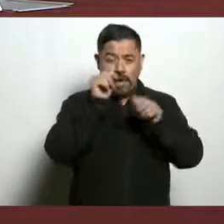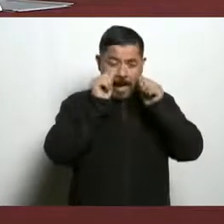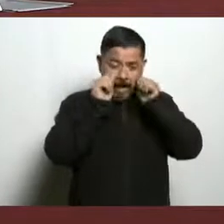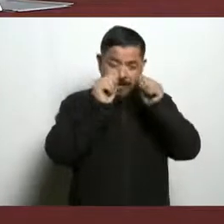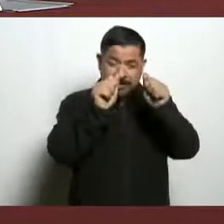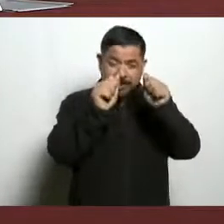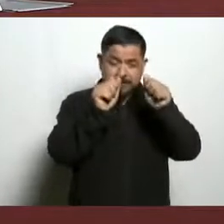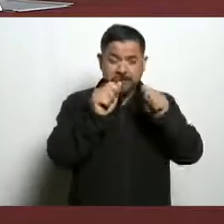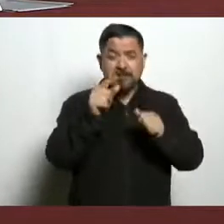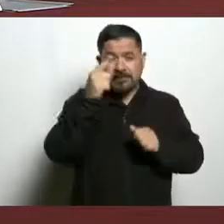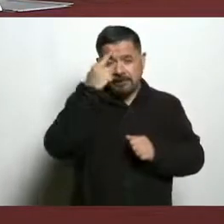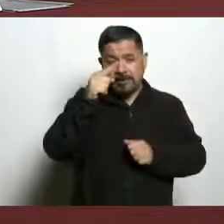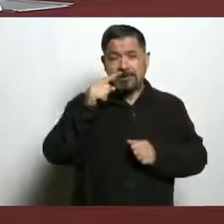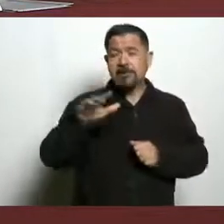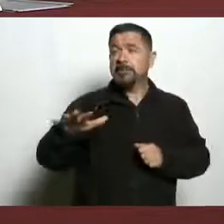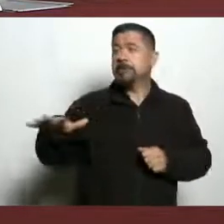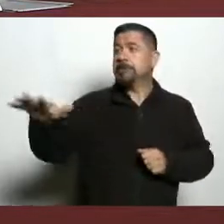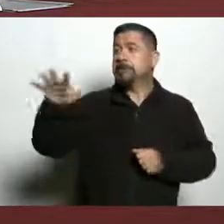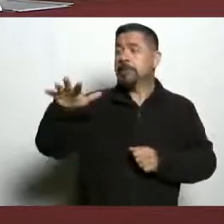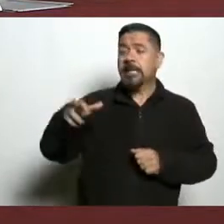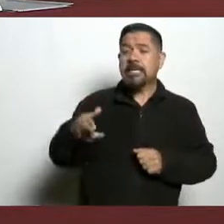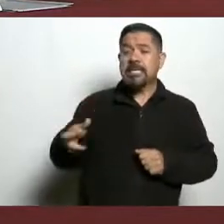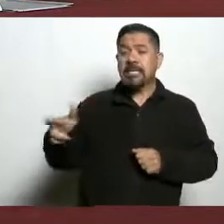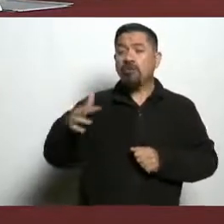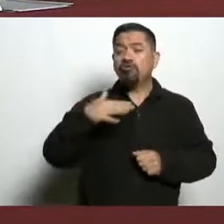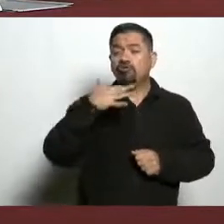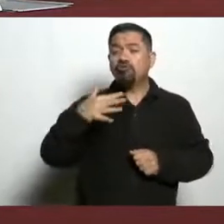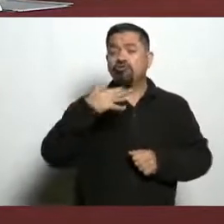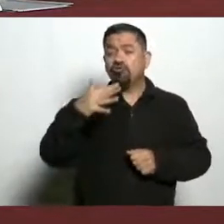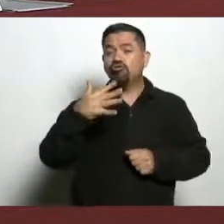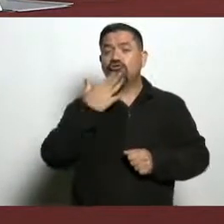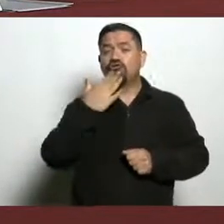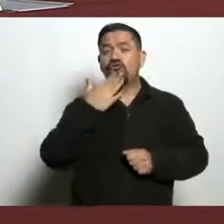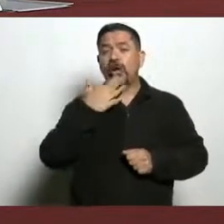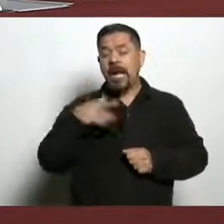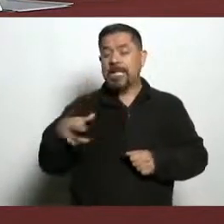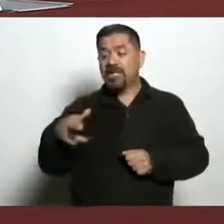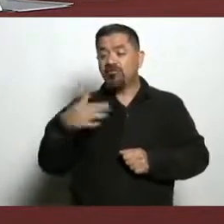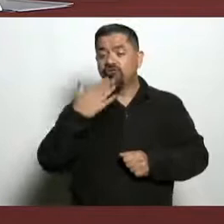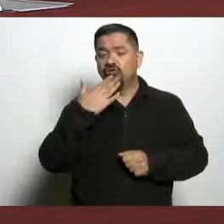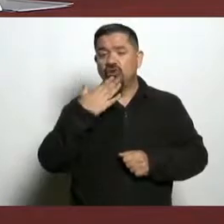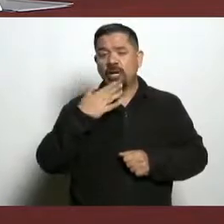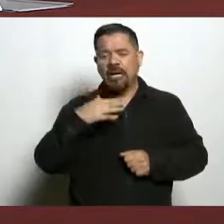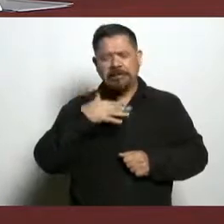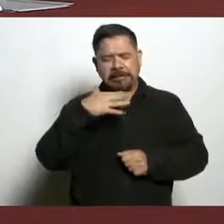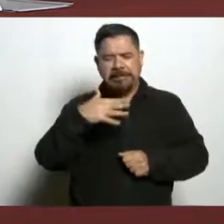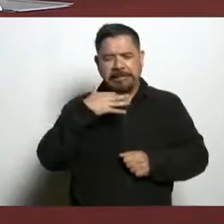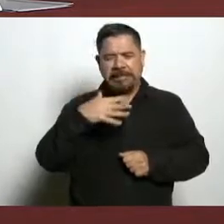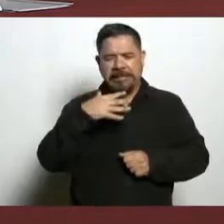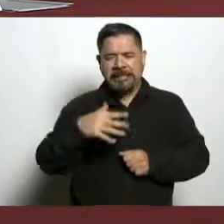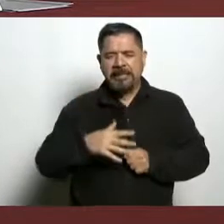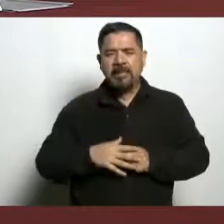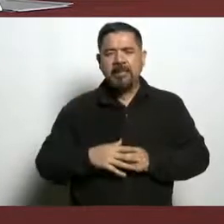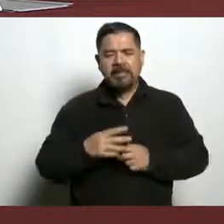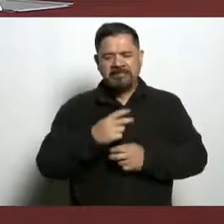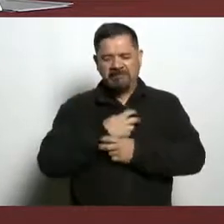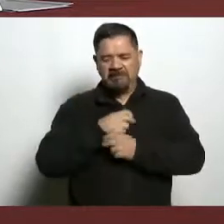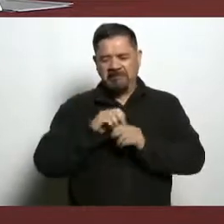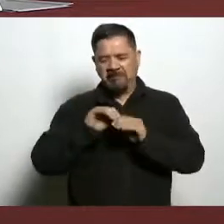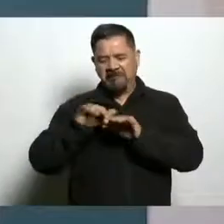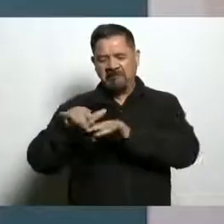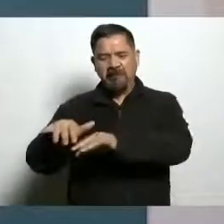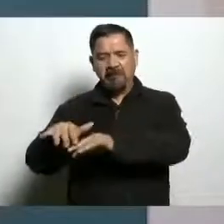de la contaminación del río Sonora, como aquí se manifestó. Hay